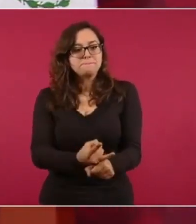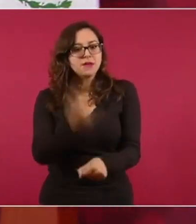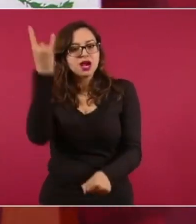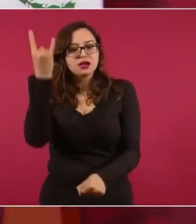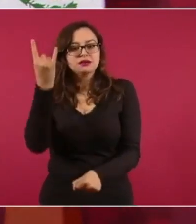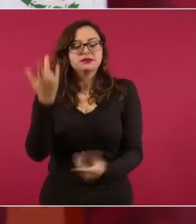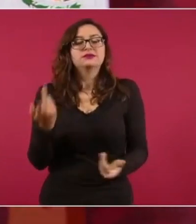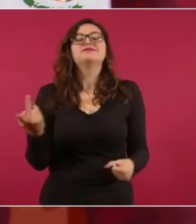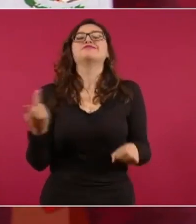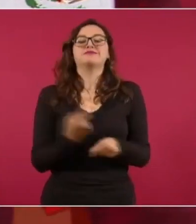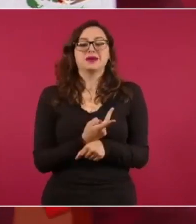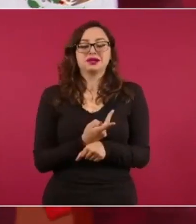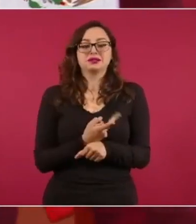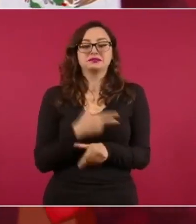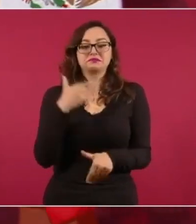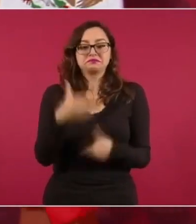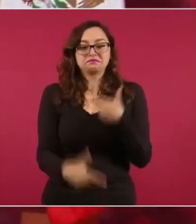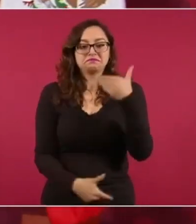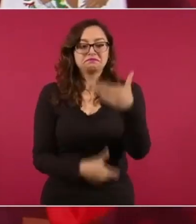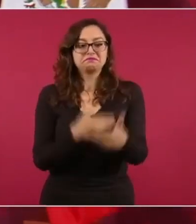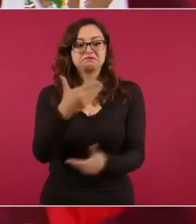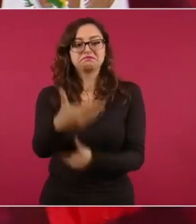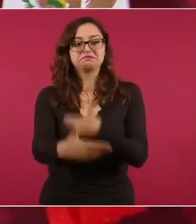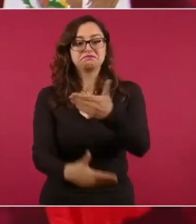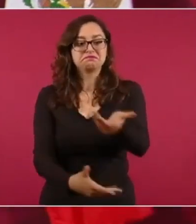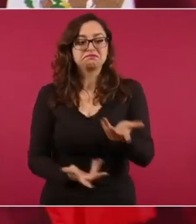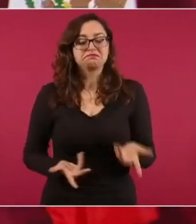pues entonces sí tendríamos